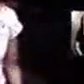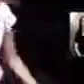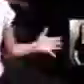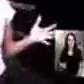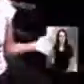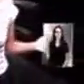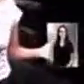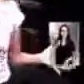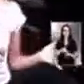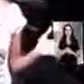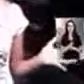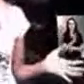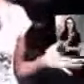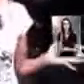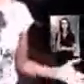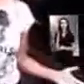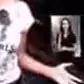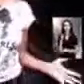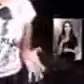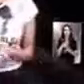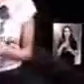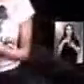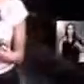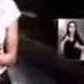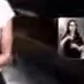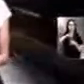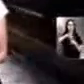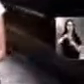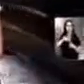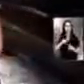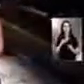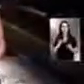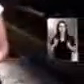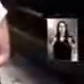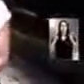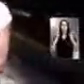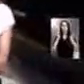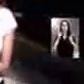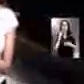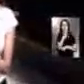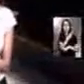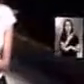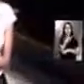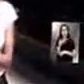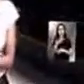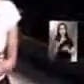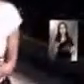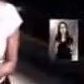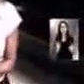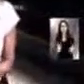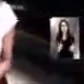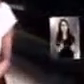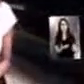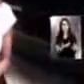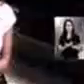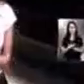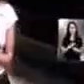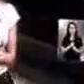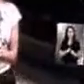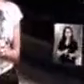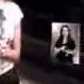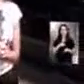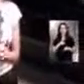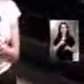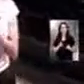Llegamos hasta el parque de aventura más grande del Caribe. Aquí vamos a disfrutar de un paisaje que literalmente nos dejará sin aliento.